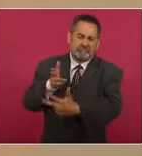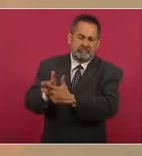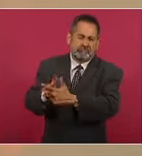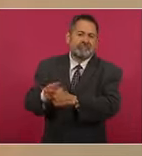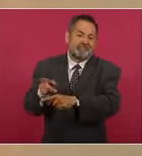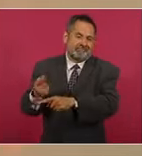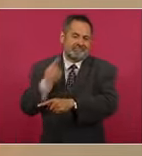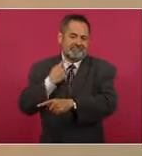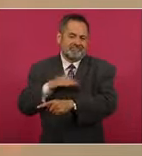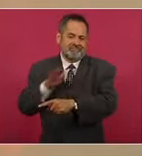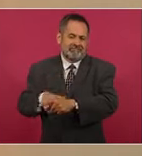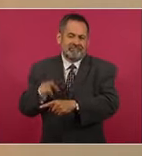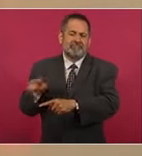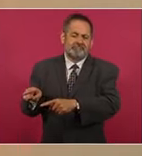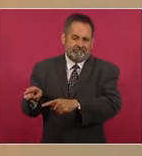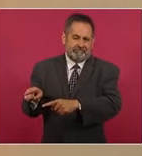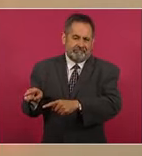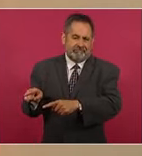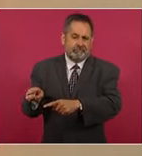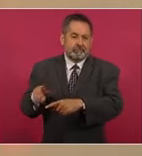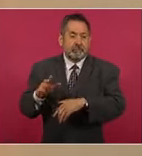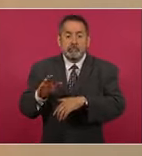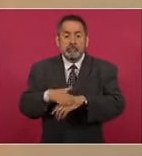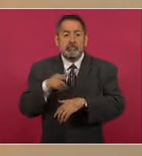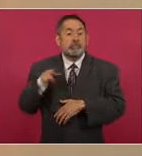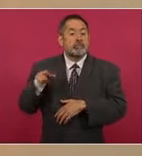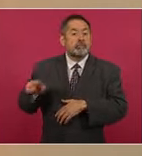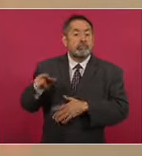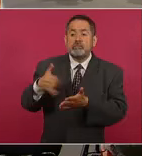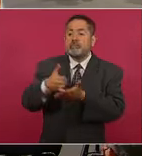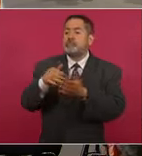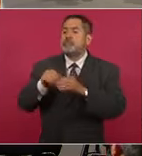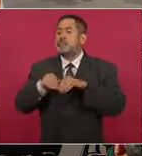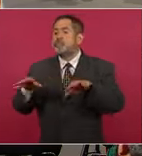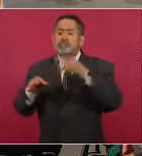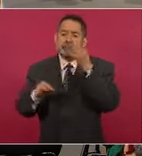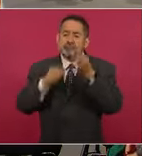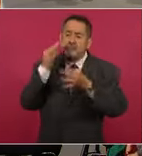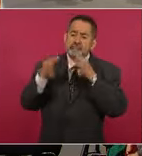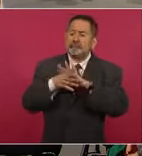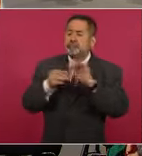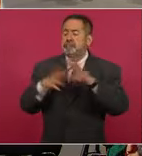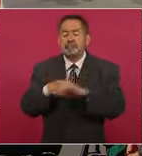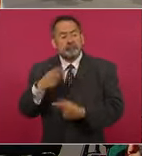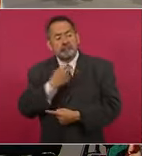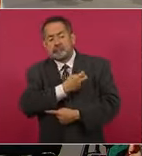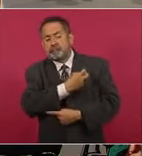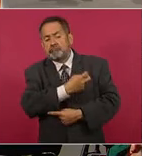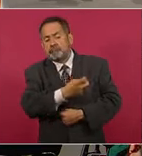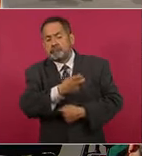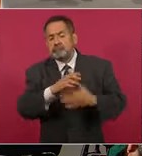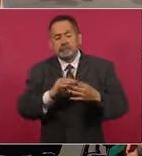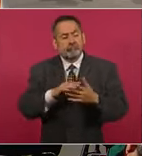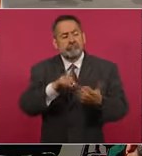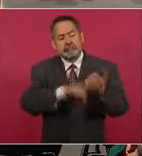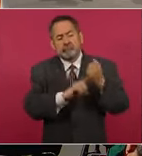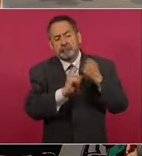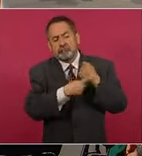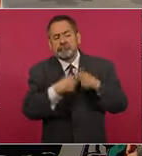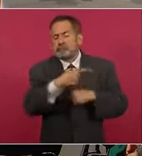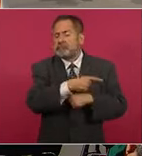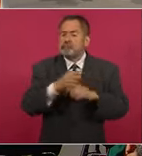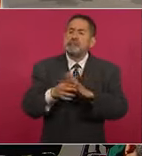Ever Fernando López habría sido publicaciones que realizó y que agraviaron al grupo que está atrás de los